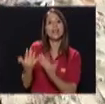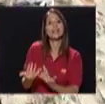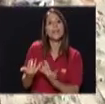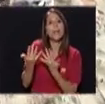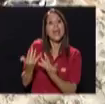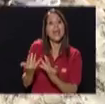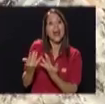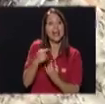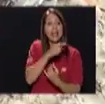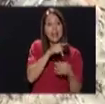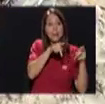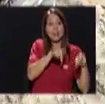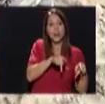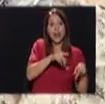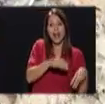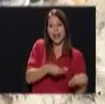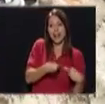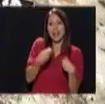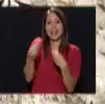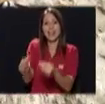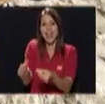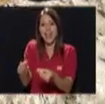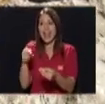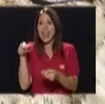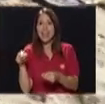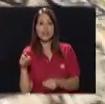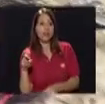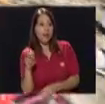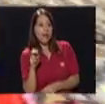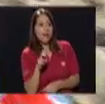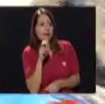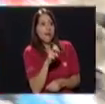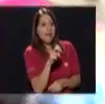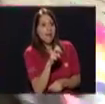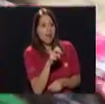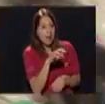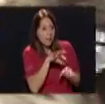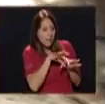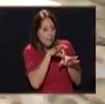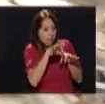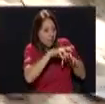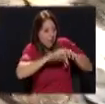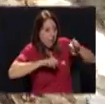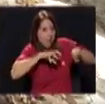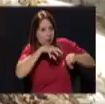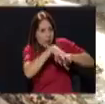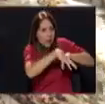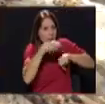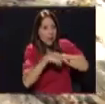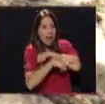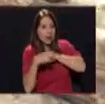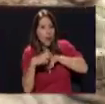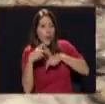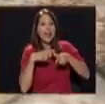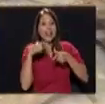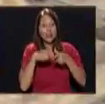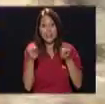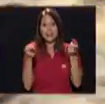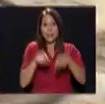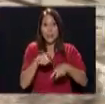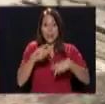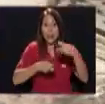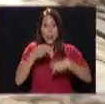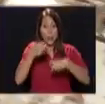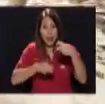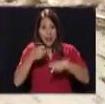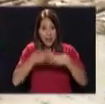esperan que el turista le dé, sino que buscan entre sus bolsas, entre sus maletines, ellos la roban. Entonces eso ha